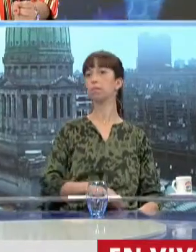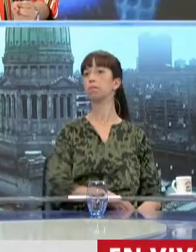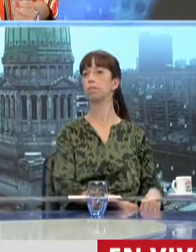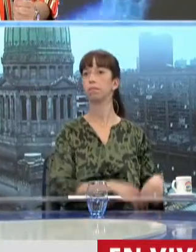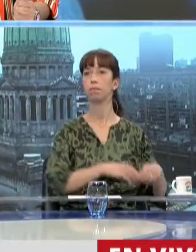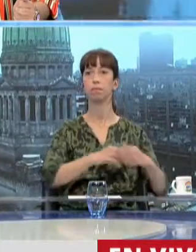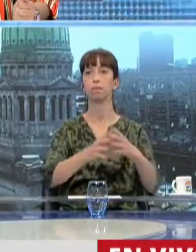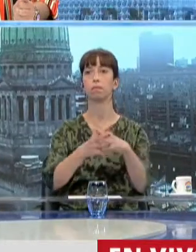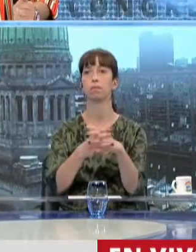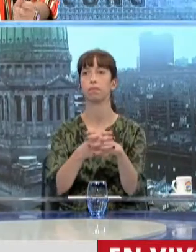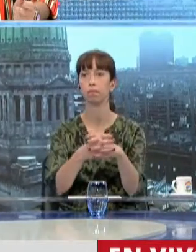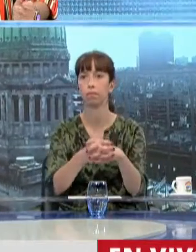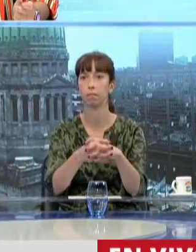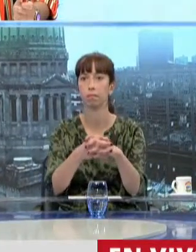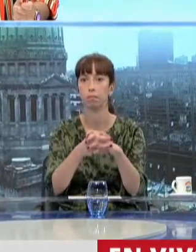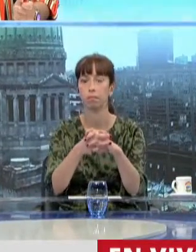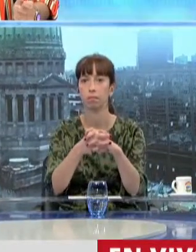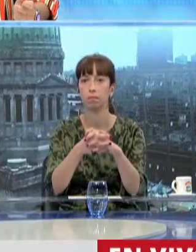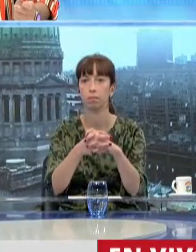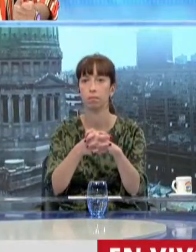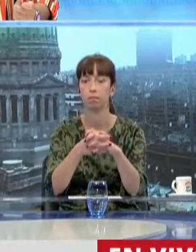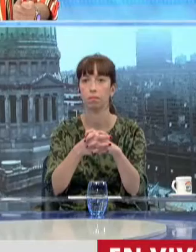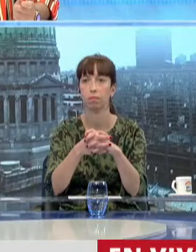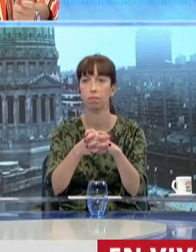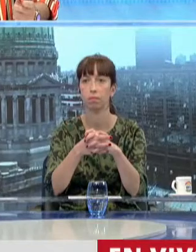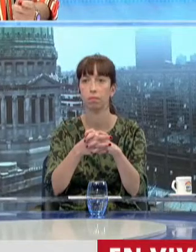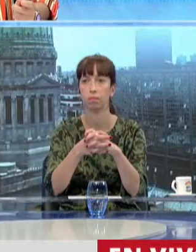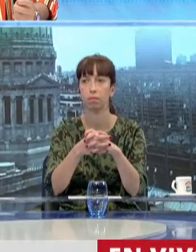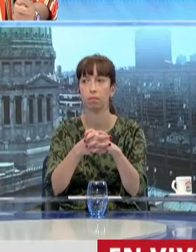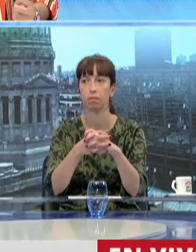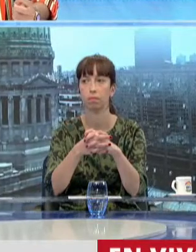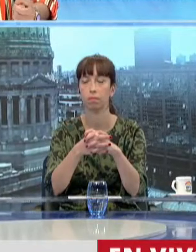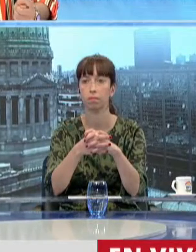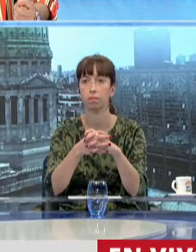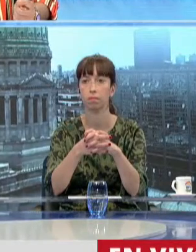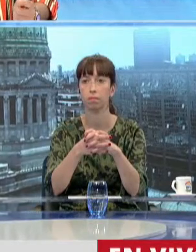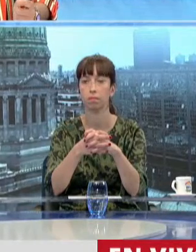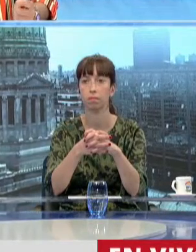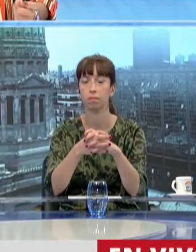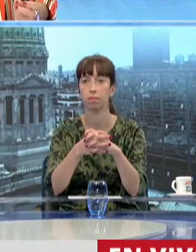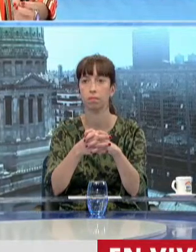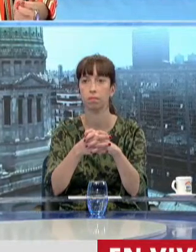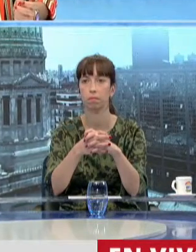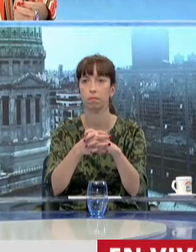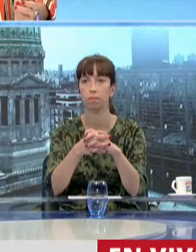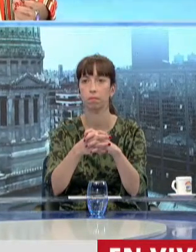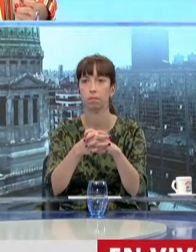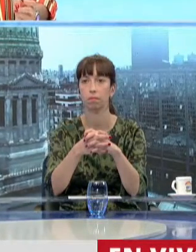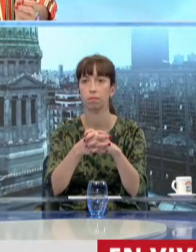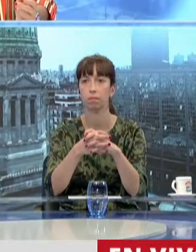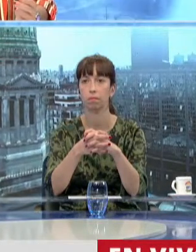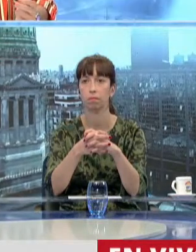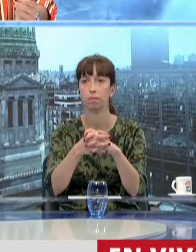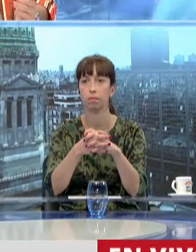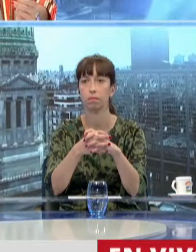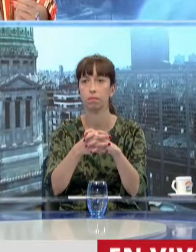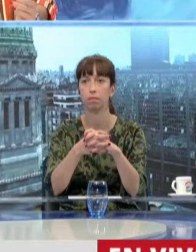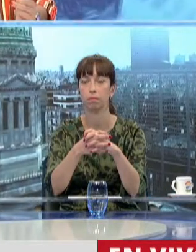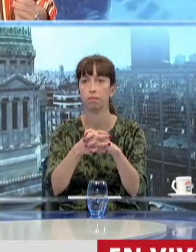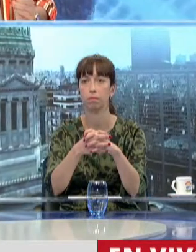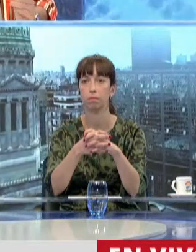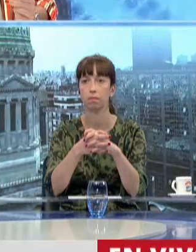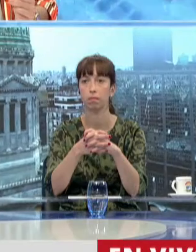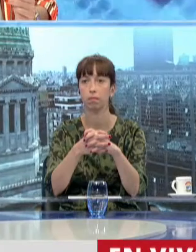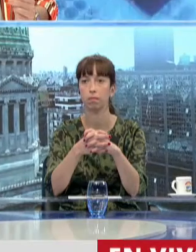Bueno, en realidad venimos de años en que empezó el gobierno anterior con